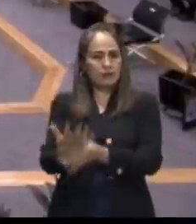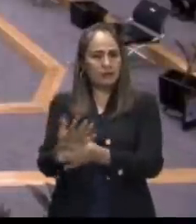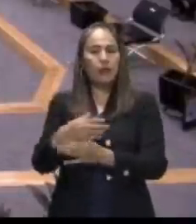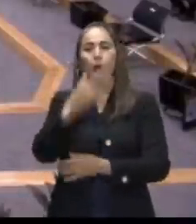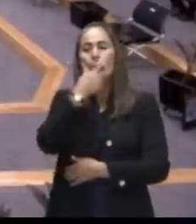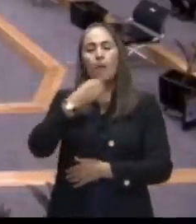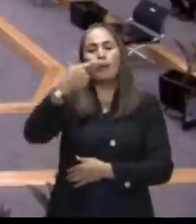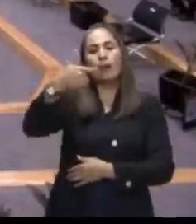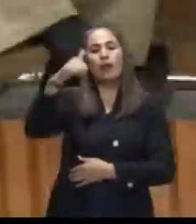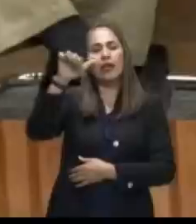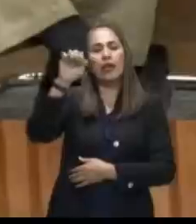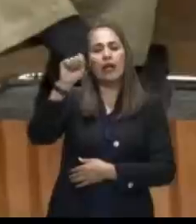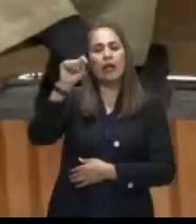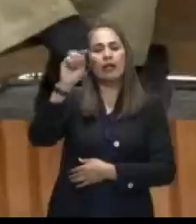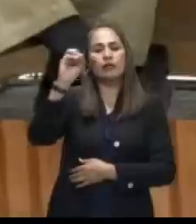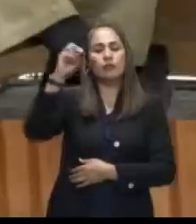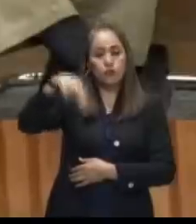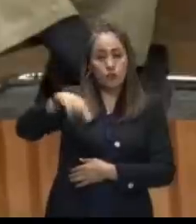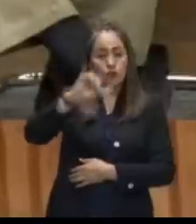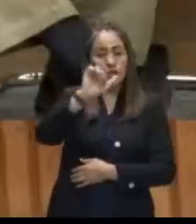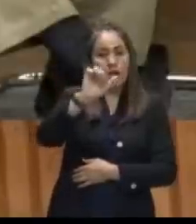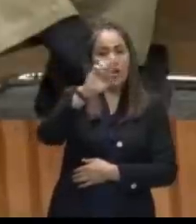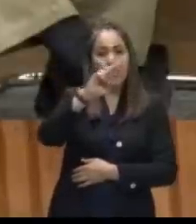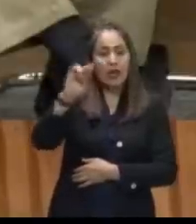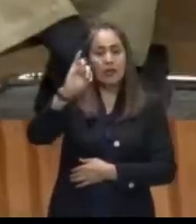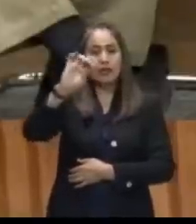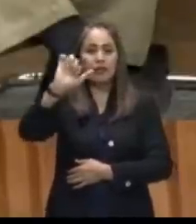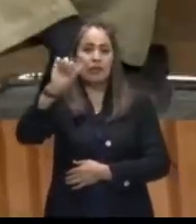arriaga si me permiten